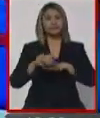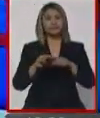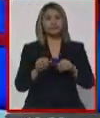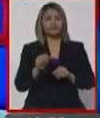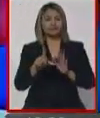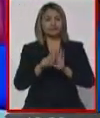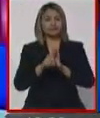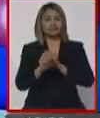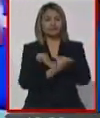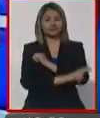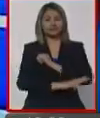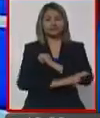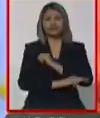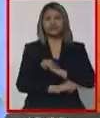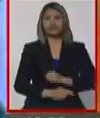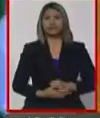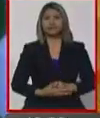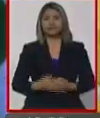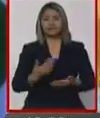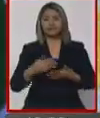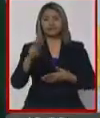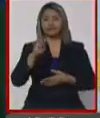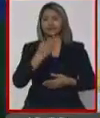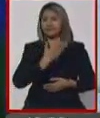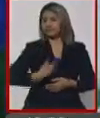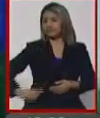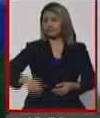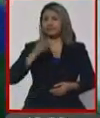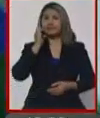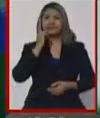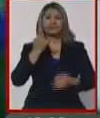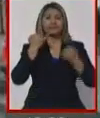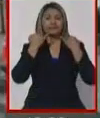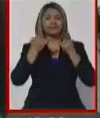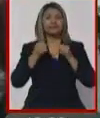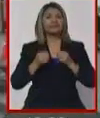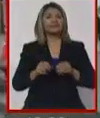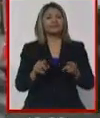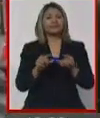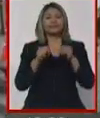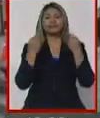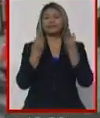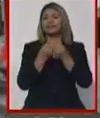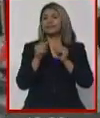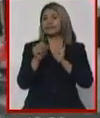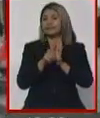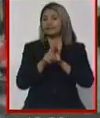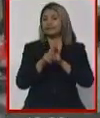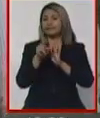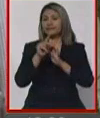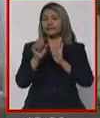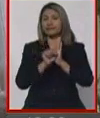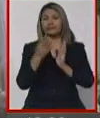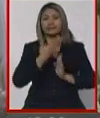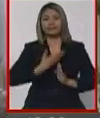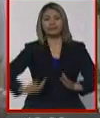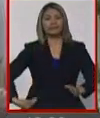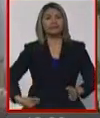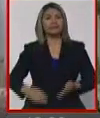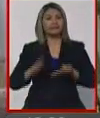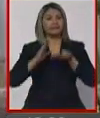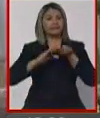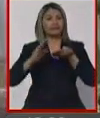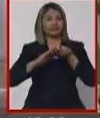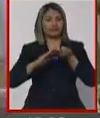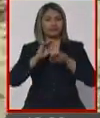Asamblea Legislativa Nacional. Este martes, el presidente Evo Morales remitió a la Asamblea Legislativa para su aprobación un decreto presidencial de